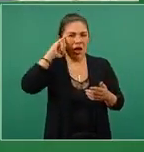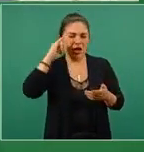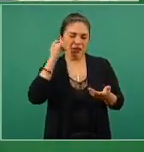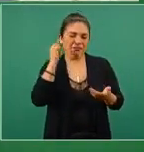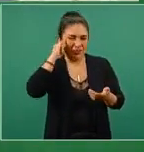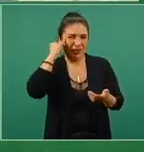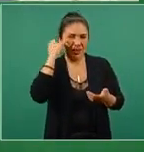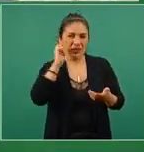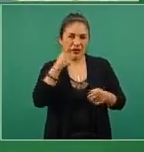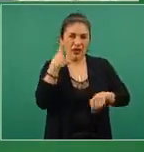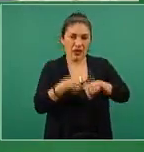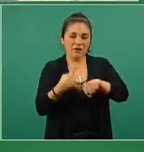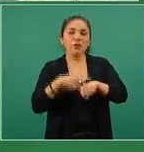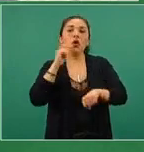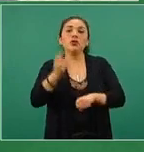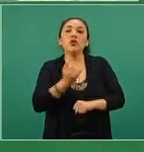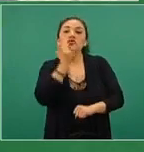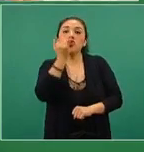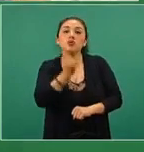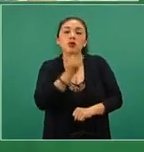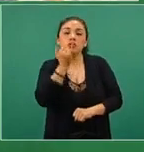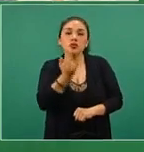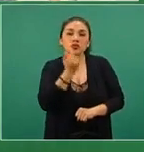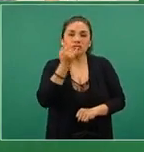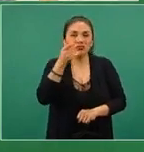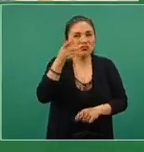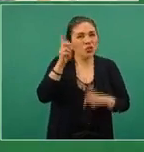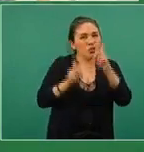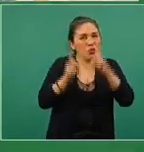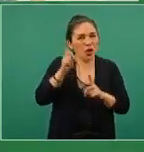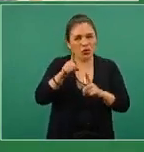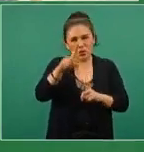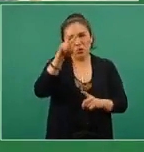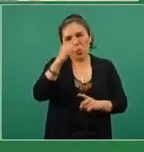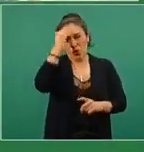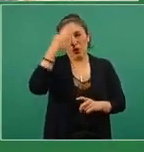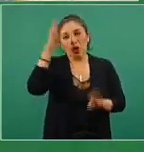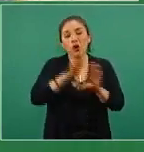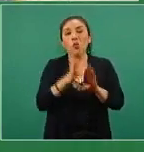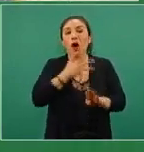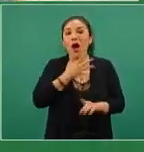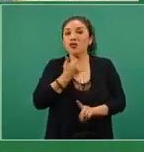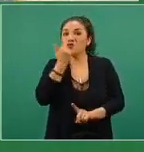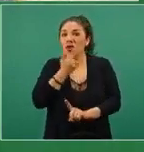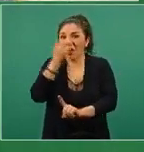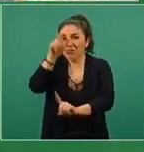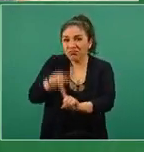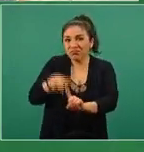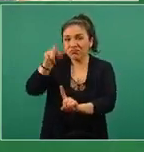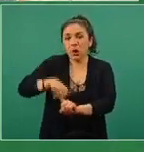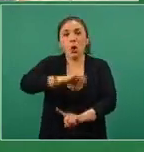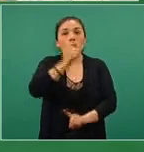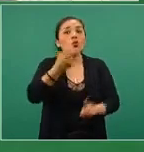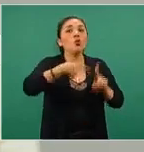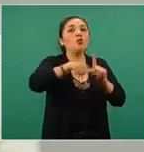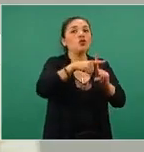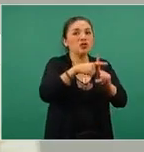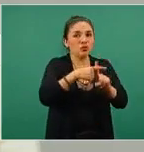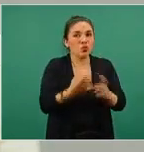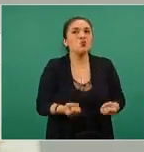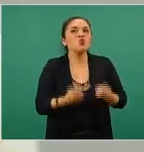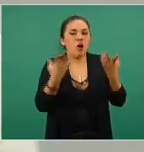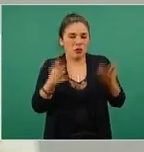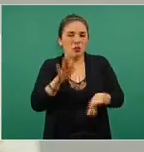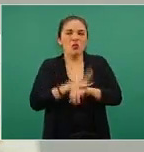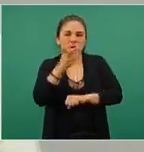ahí, son casos sospechosos. No olvidemos que una cuestión es el caso sospechoso y otra es el caso confirmado.